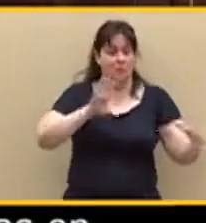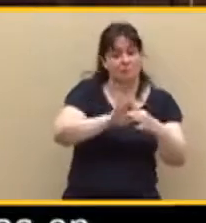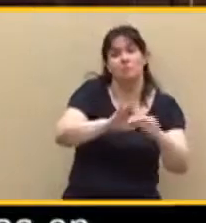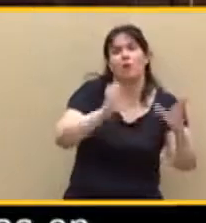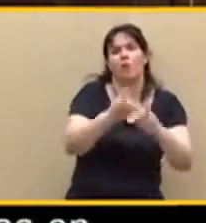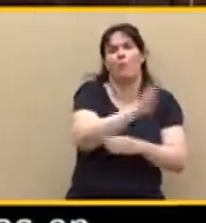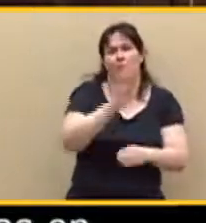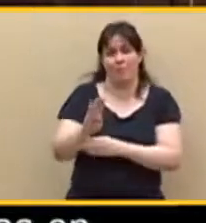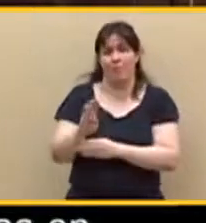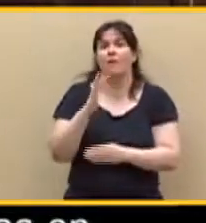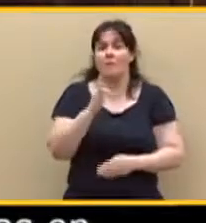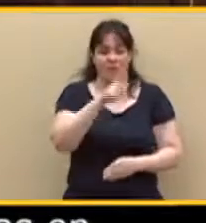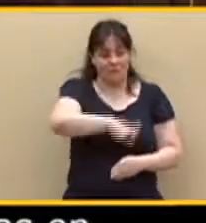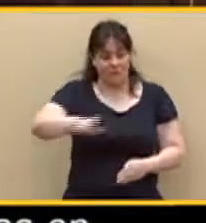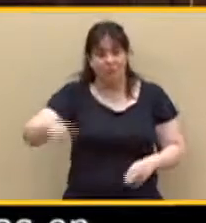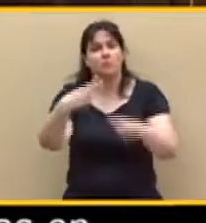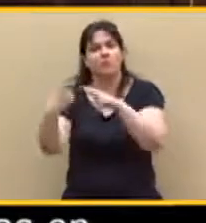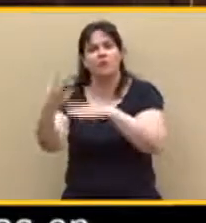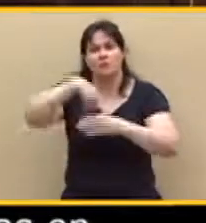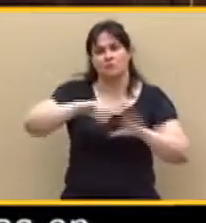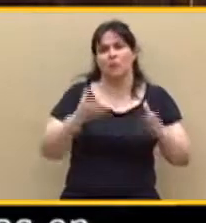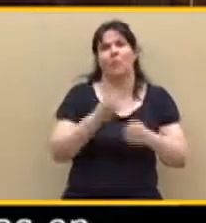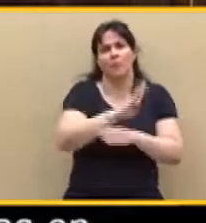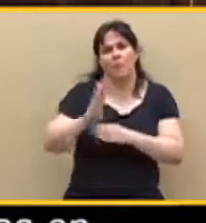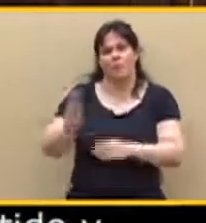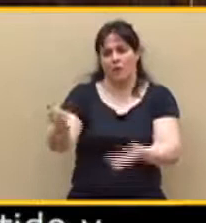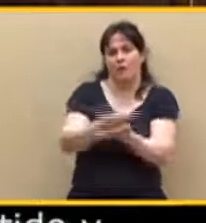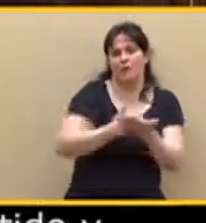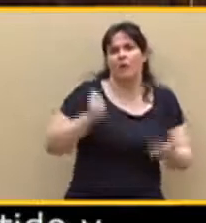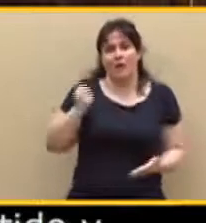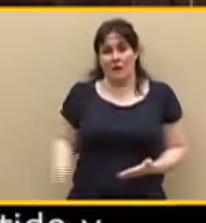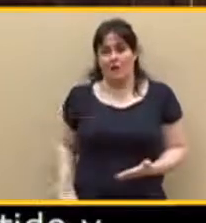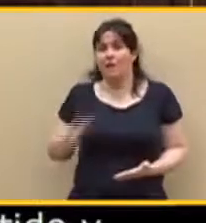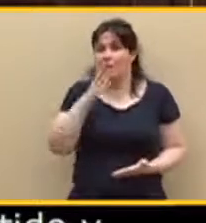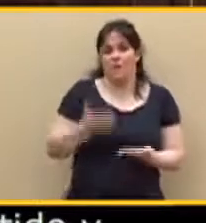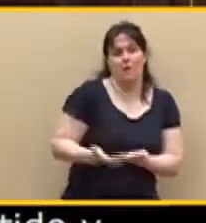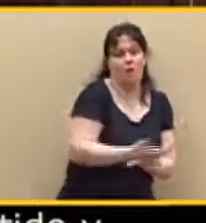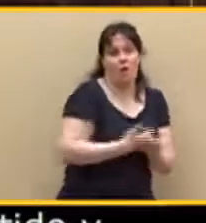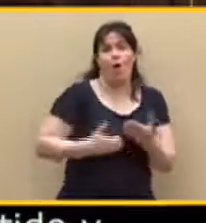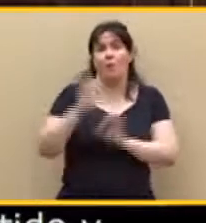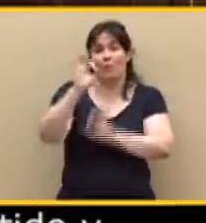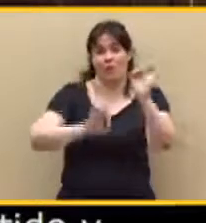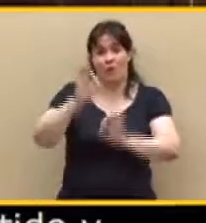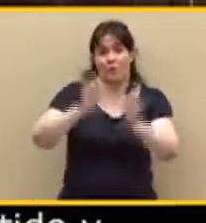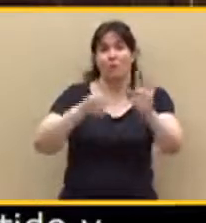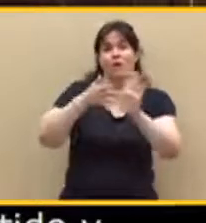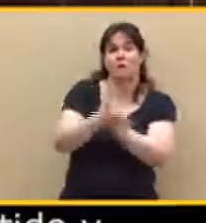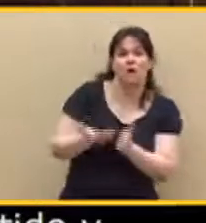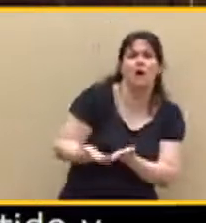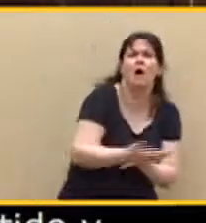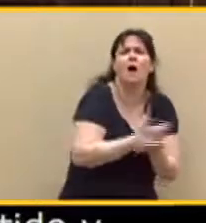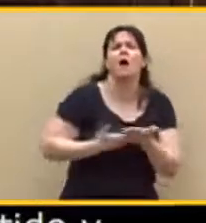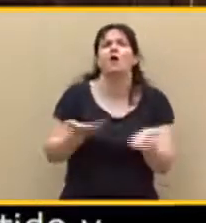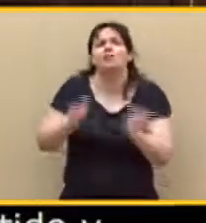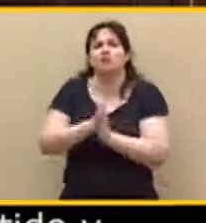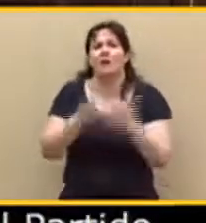las señorías del Partido Popular. El cobro de comisiones supuso el ingreso de 7,5 millones de euros